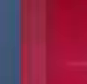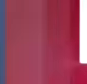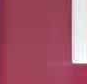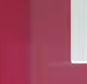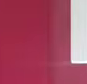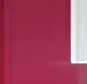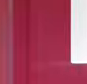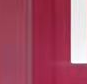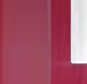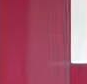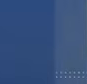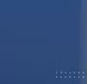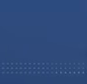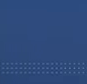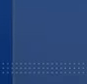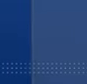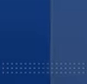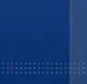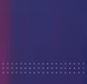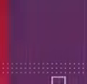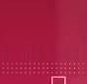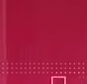En instantes,